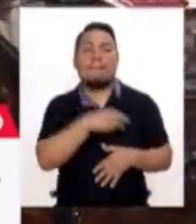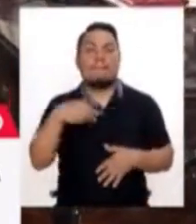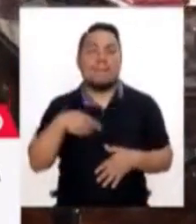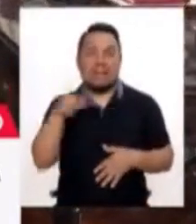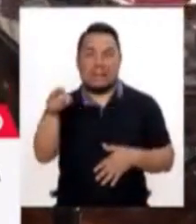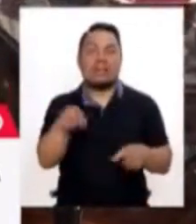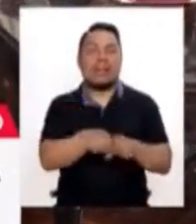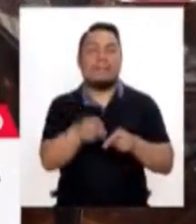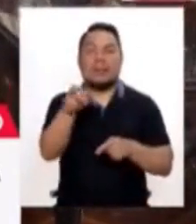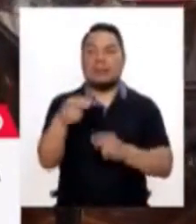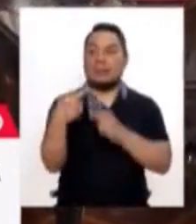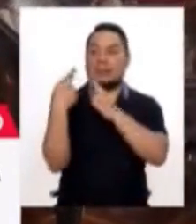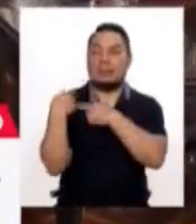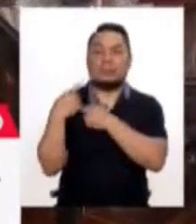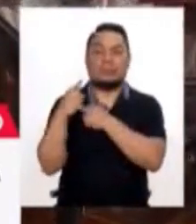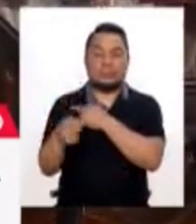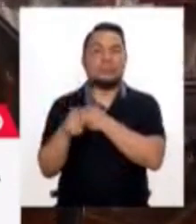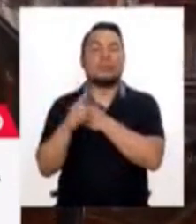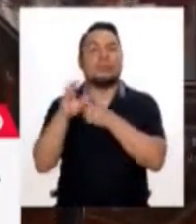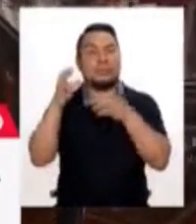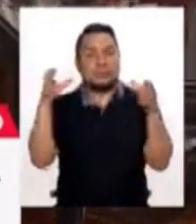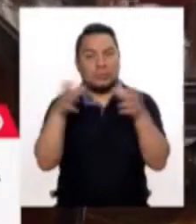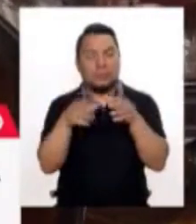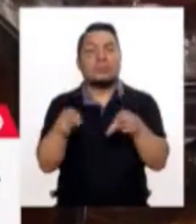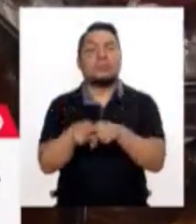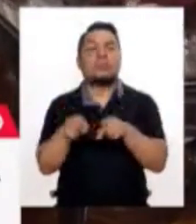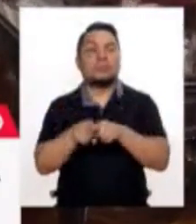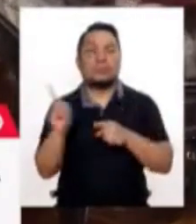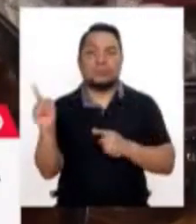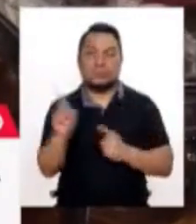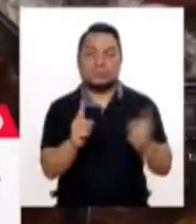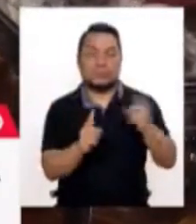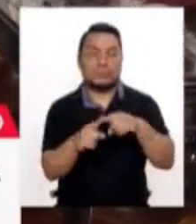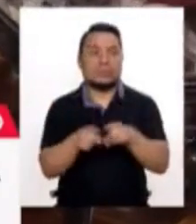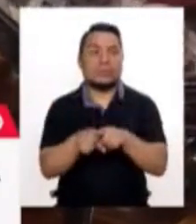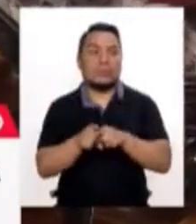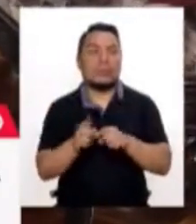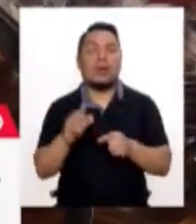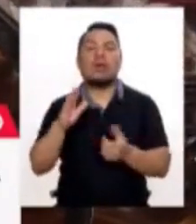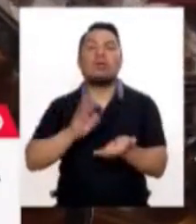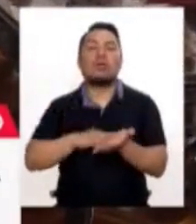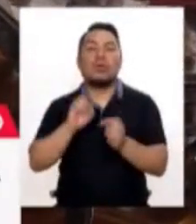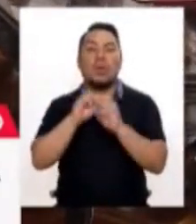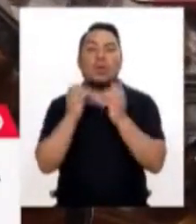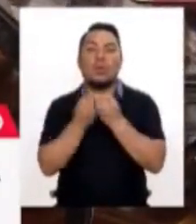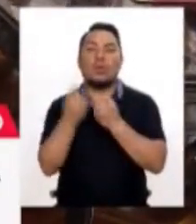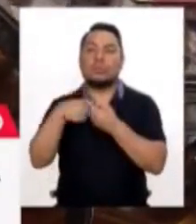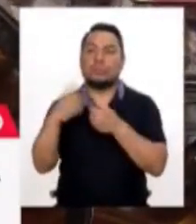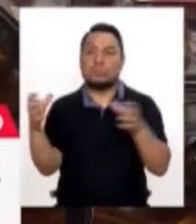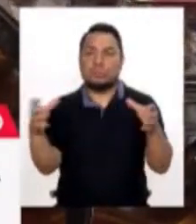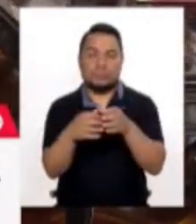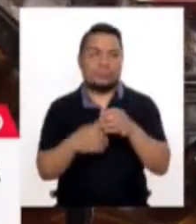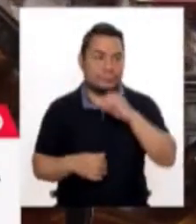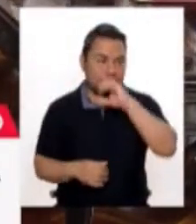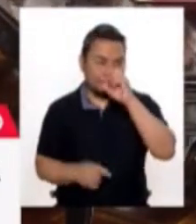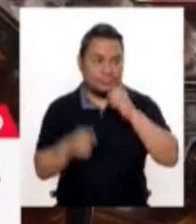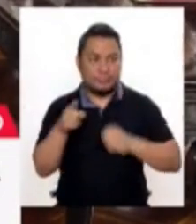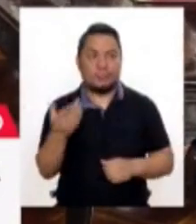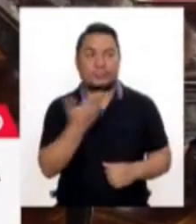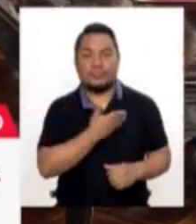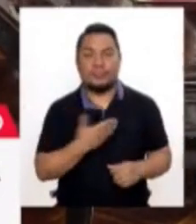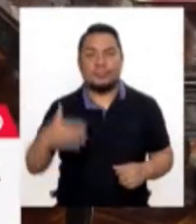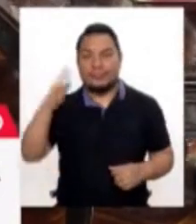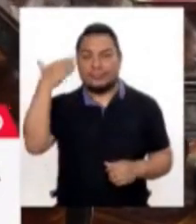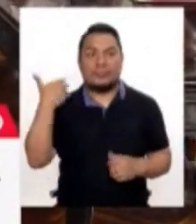Estado, representantes del Legislativo y también miembros de la sociedad civil. Ya vemos a la Presidenta de la